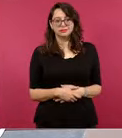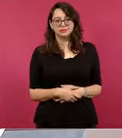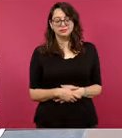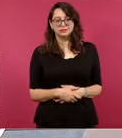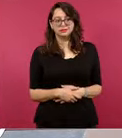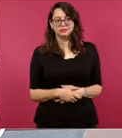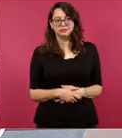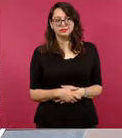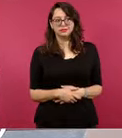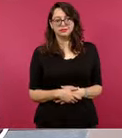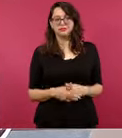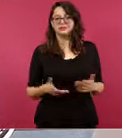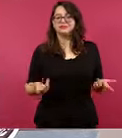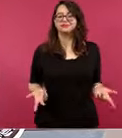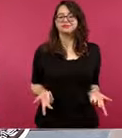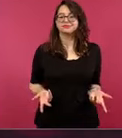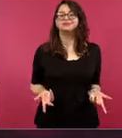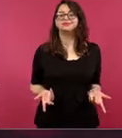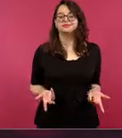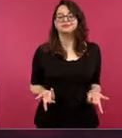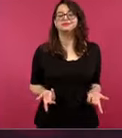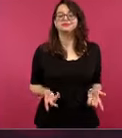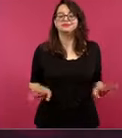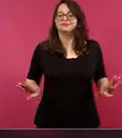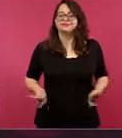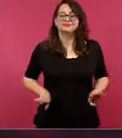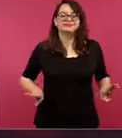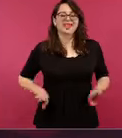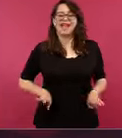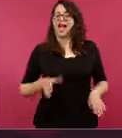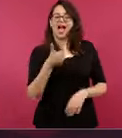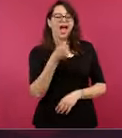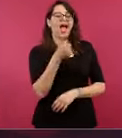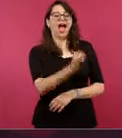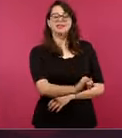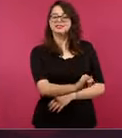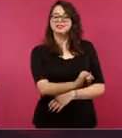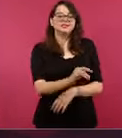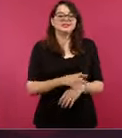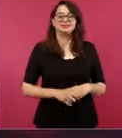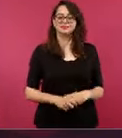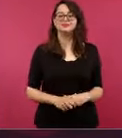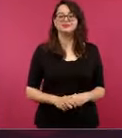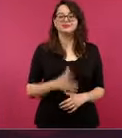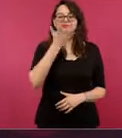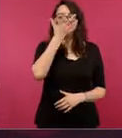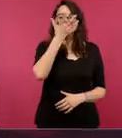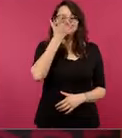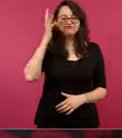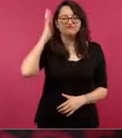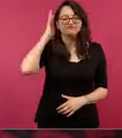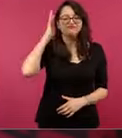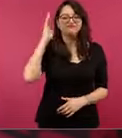Esto es muy característico del conservadurismo, el doble